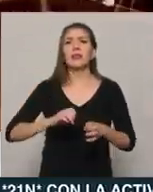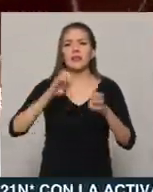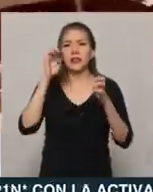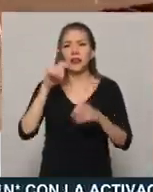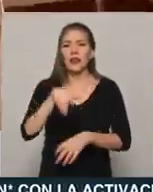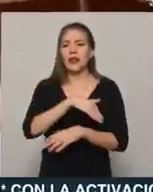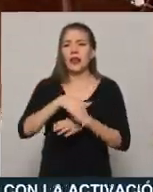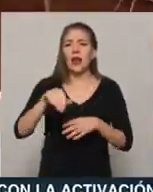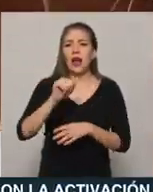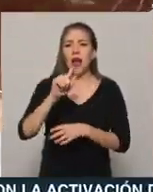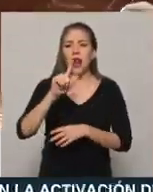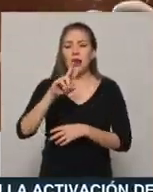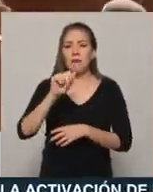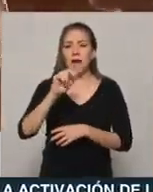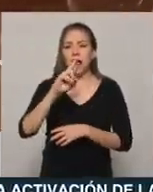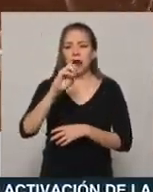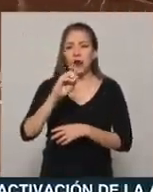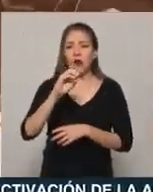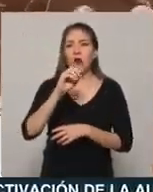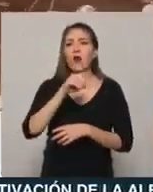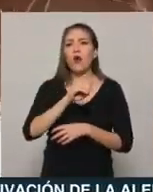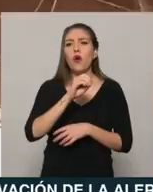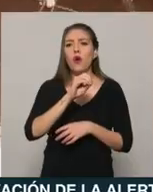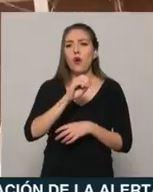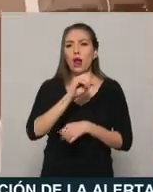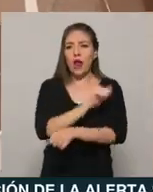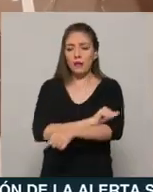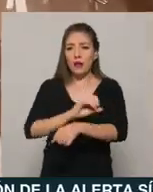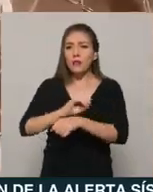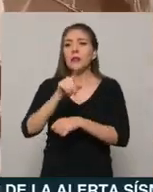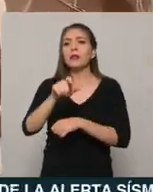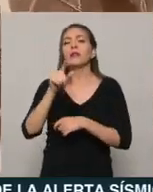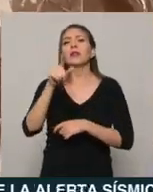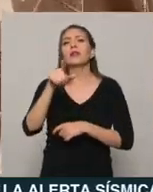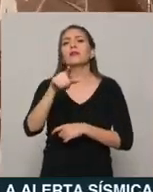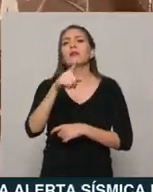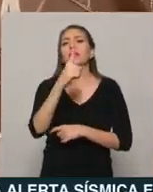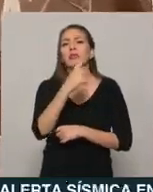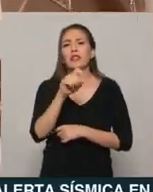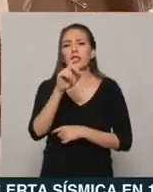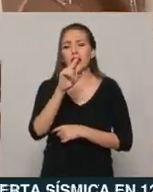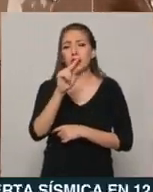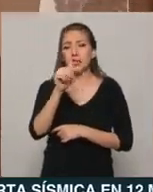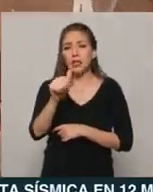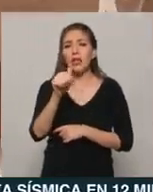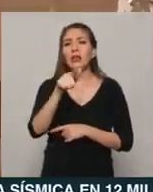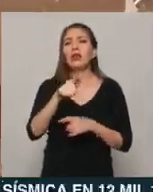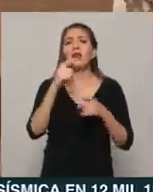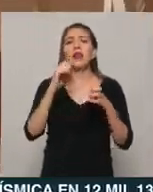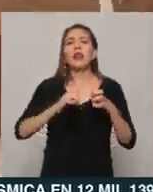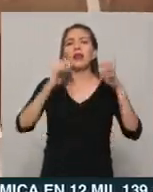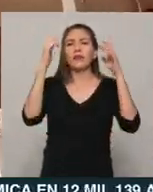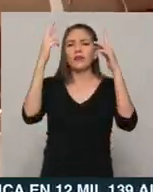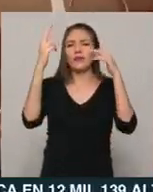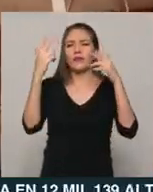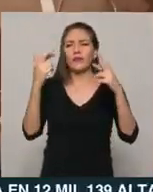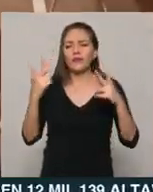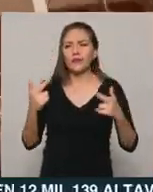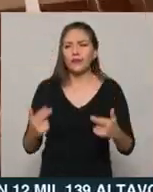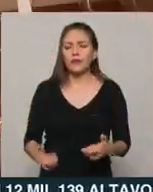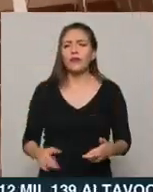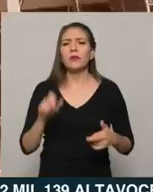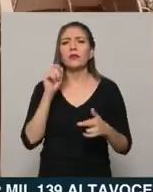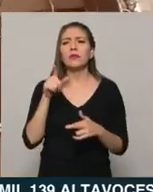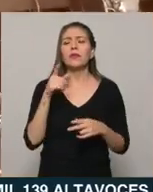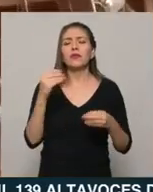Obregón 286 colapsó segundos después de terminar el terremoto. 49 sueños se vieron frustrados al acabar con la vida